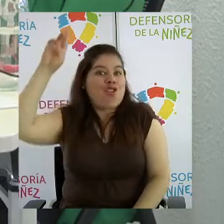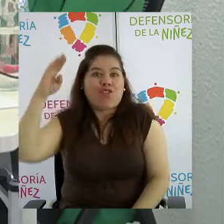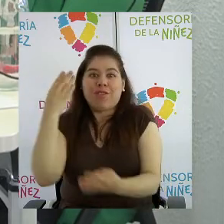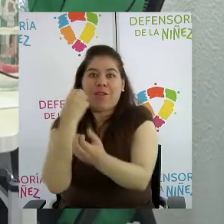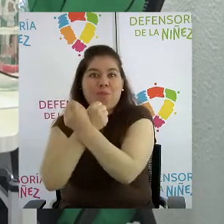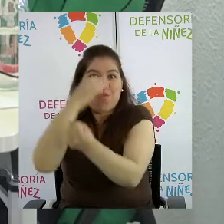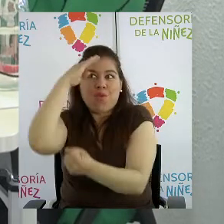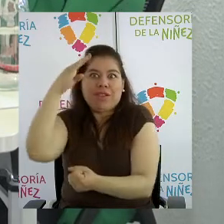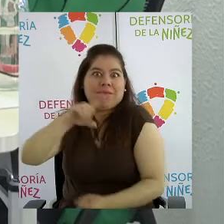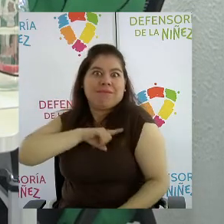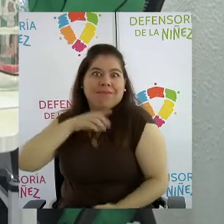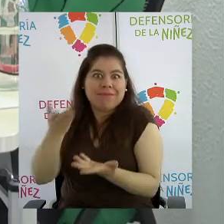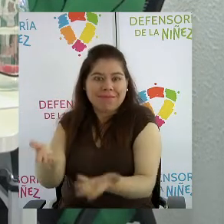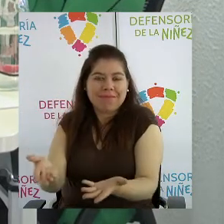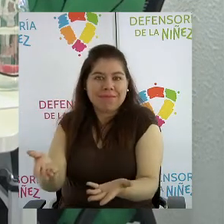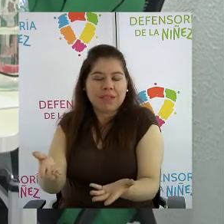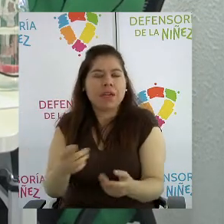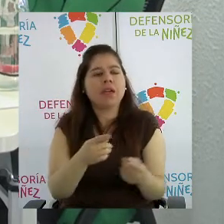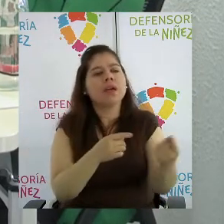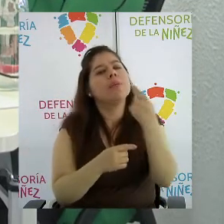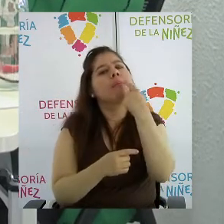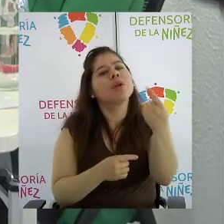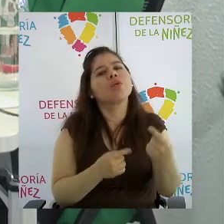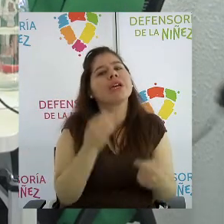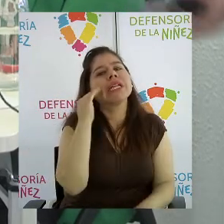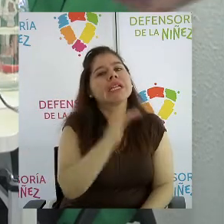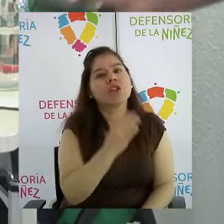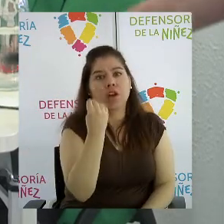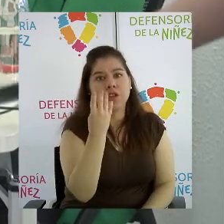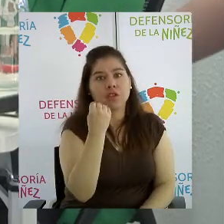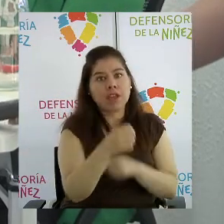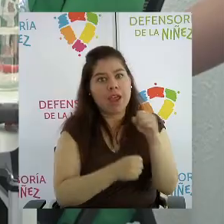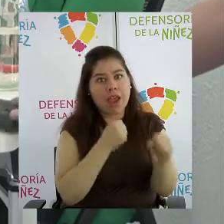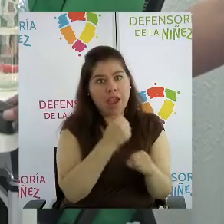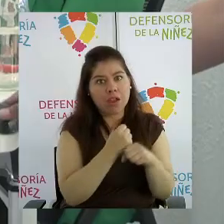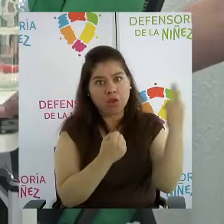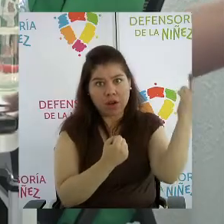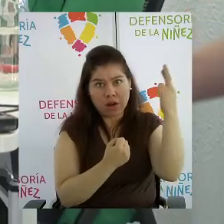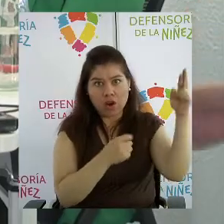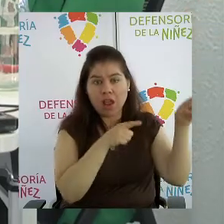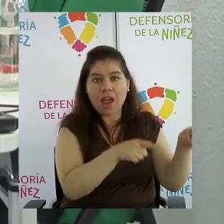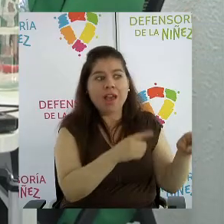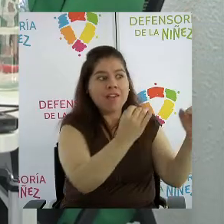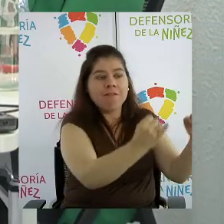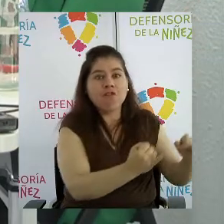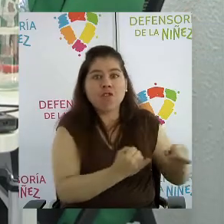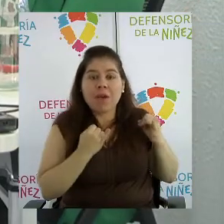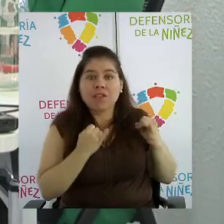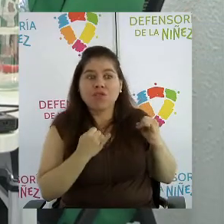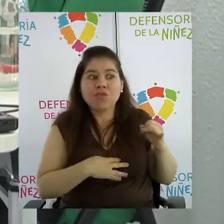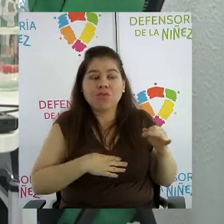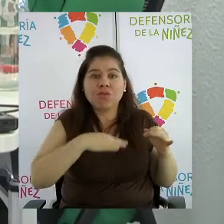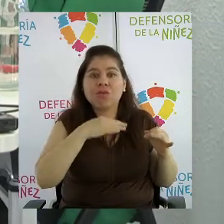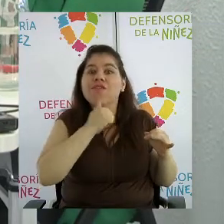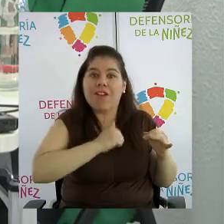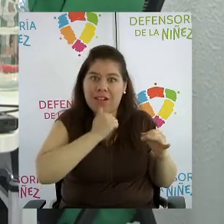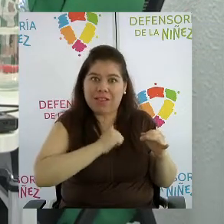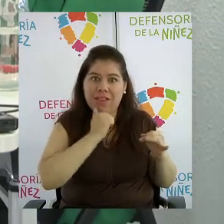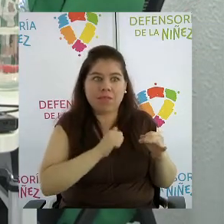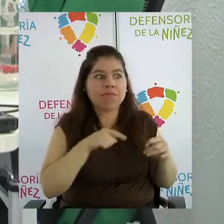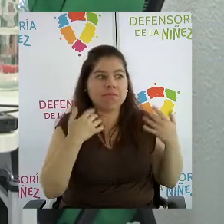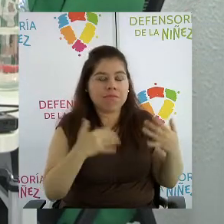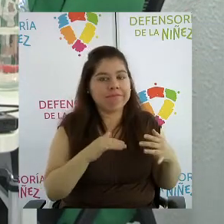pregunta, el del niño de 14 años no tenemos información suficiente aún, estamos recabando los antecedentes.